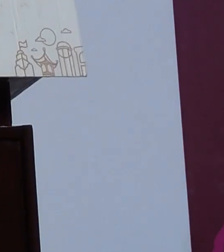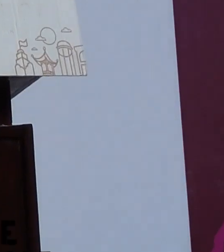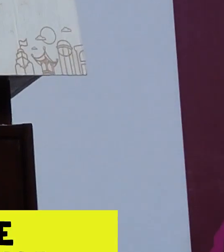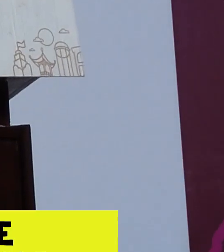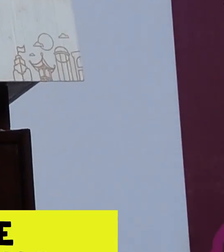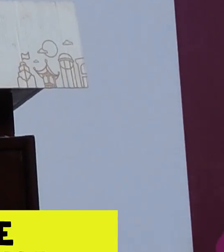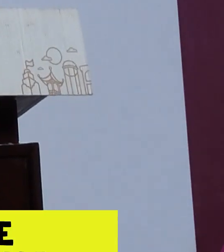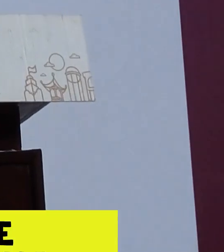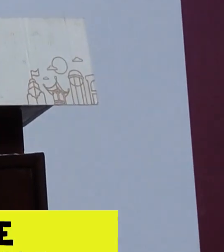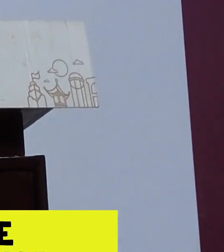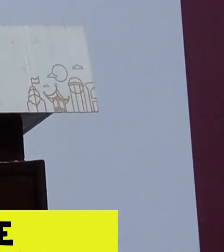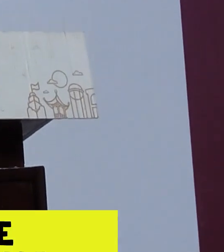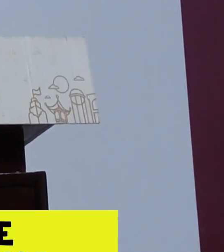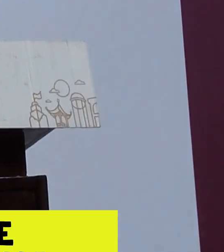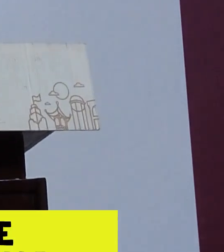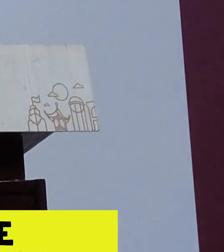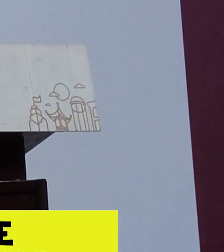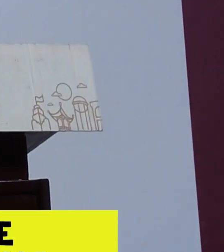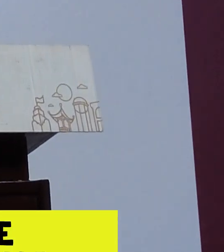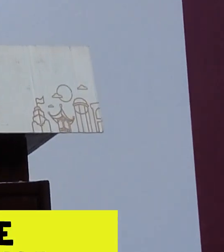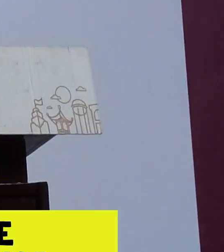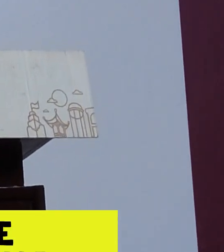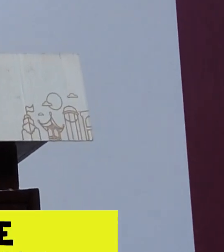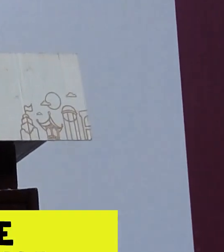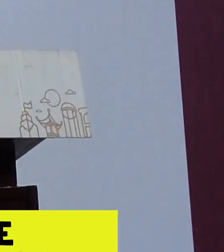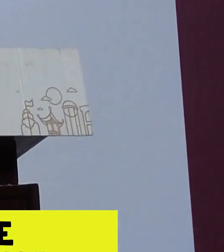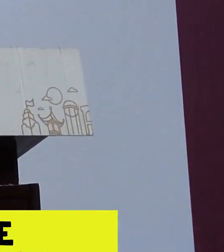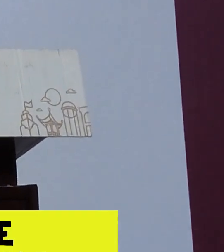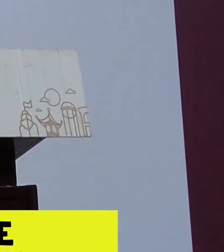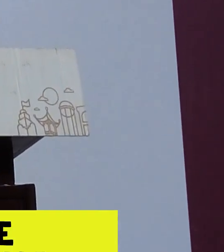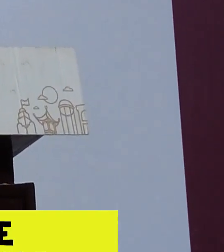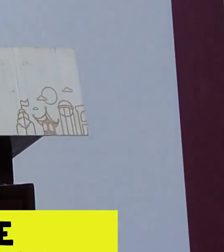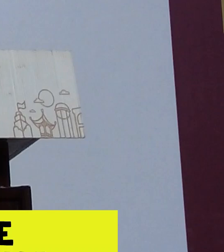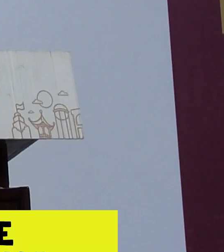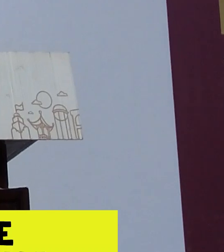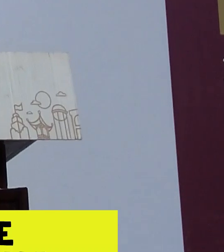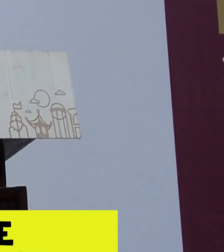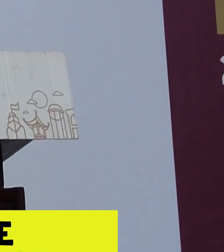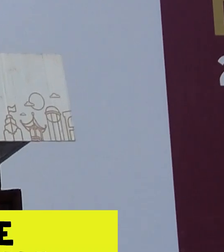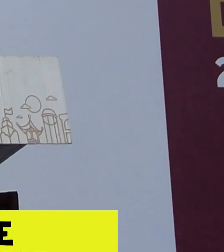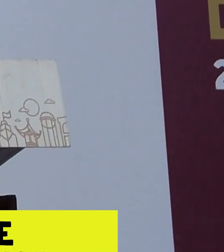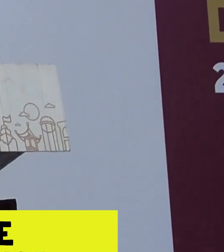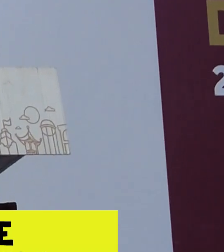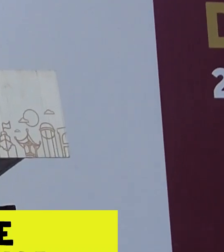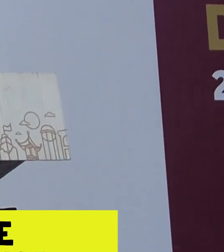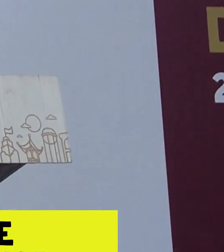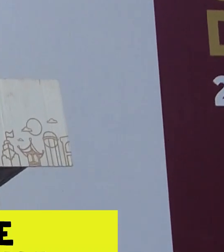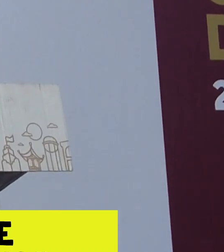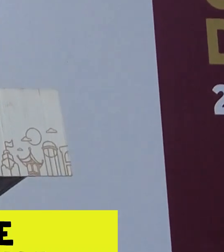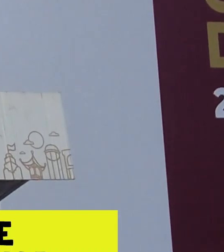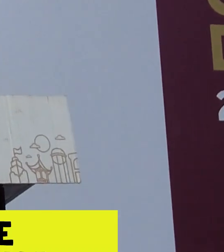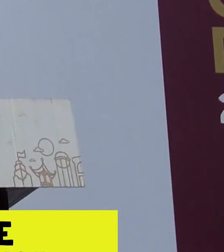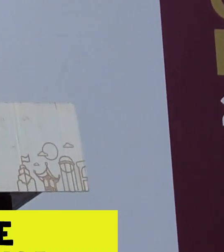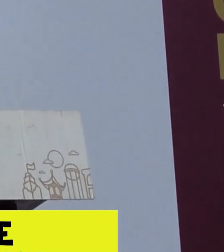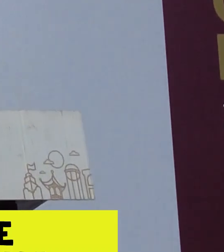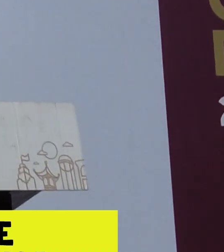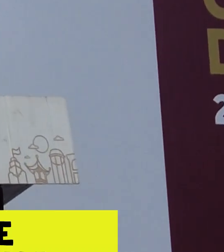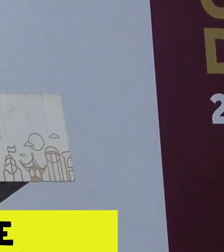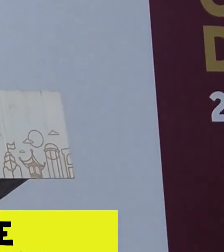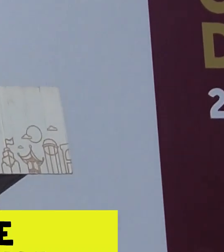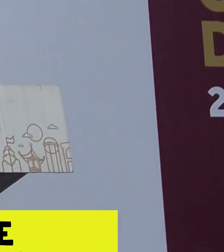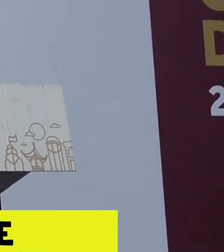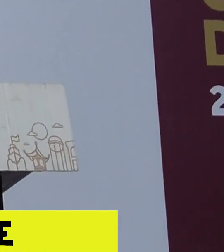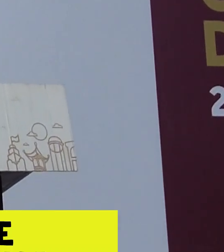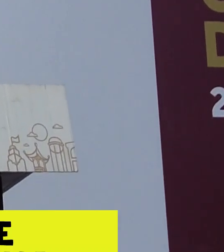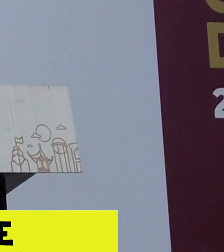municipal en el caso del accidente donde perdió la vida la maestra Jenin Chan. He instruido al director de